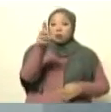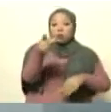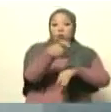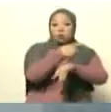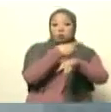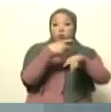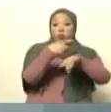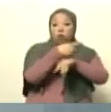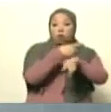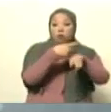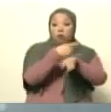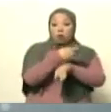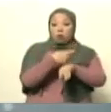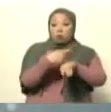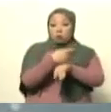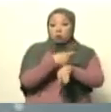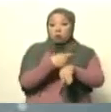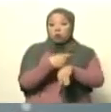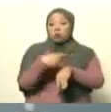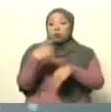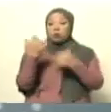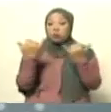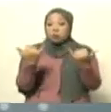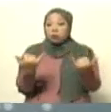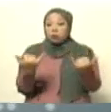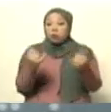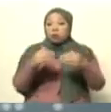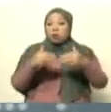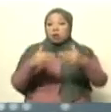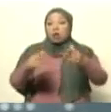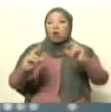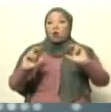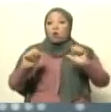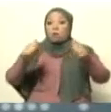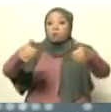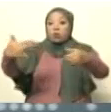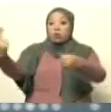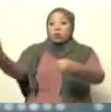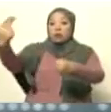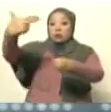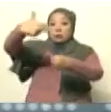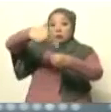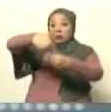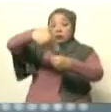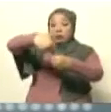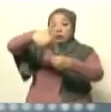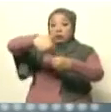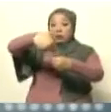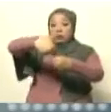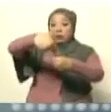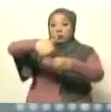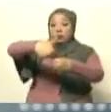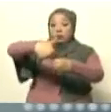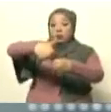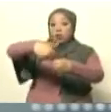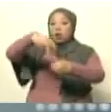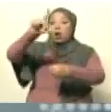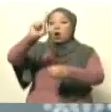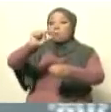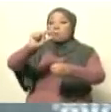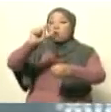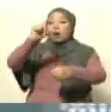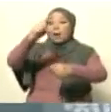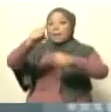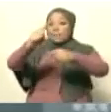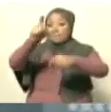Rafael Caldera, hubo una cosa que llamaron la apertura petrolera. Creo que muy poca gente conoce,